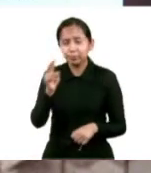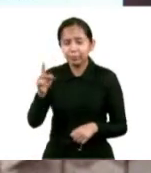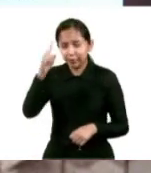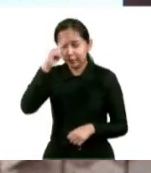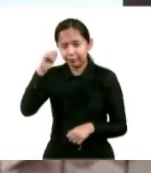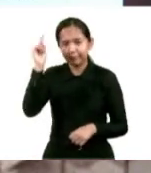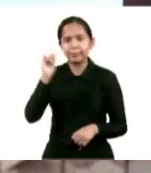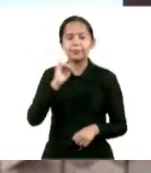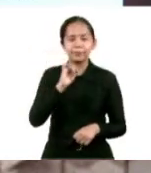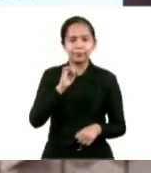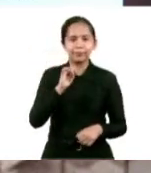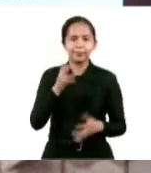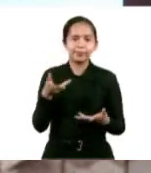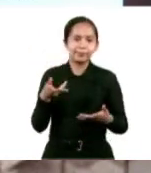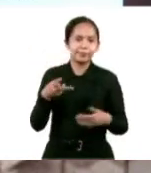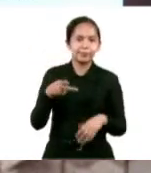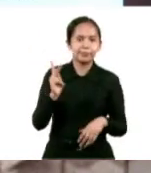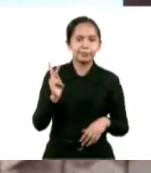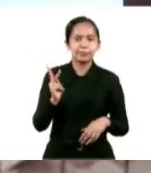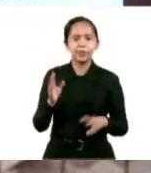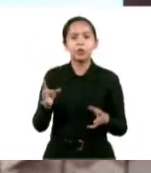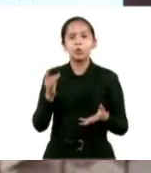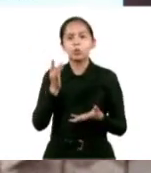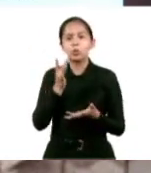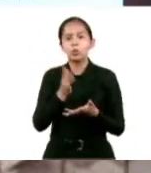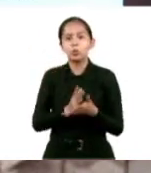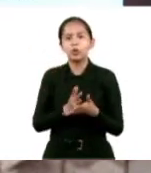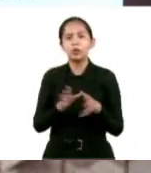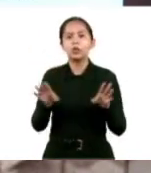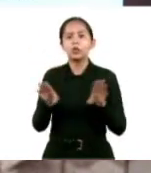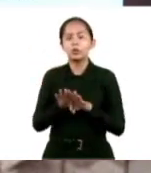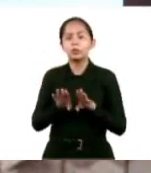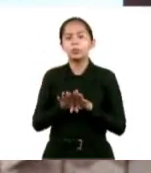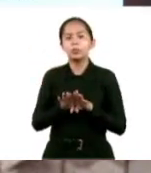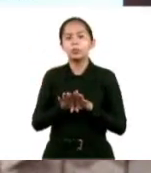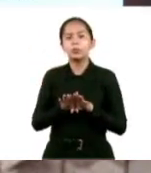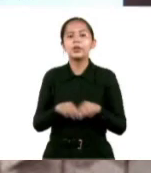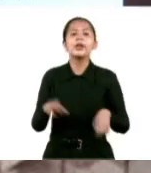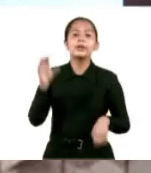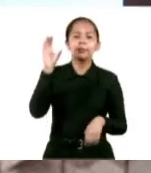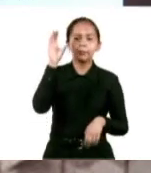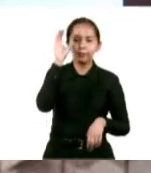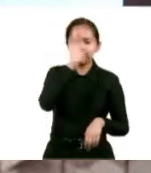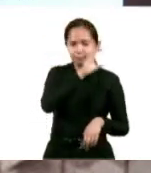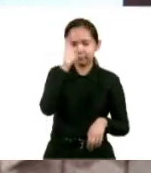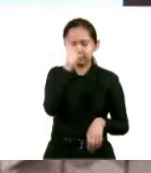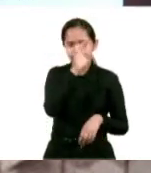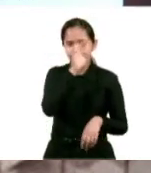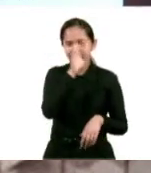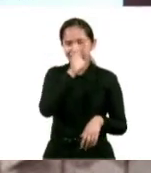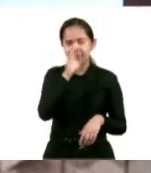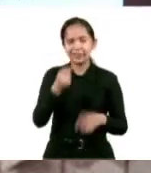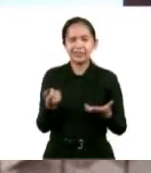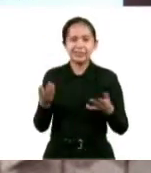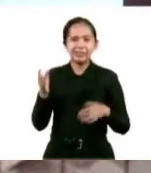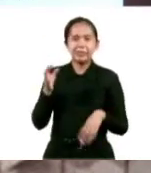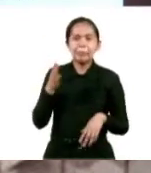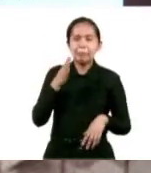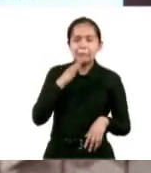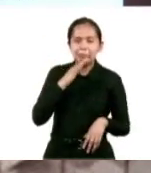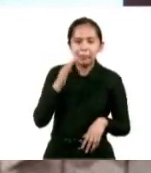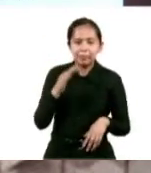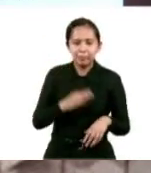Y DNB utiliza como único sustento imágenes de baja calidad obtenidas del servicio de Google Street